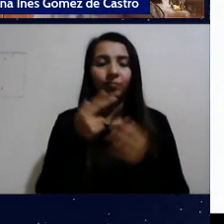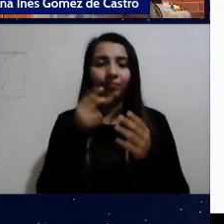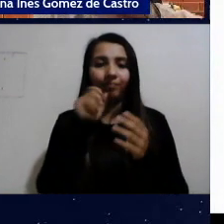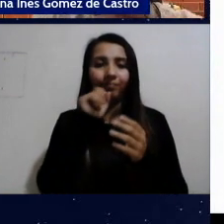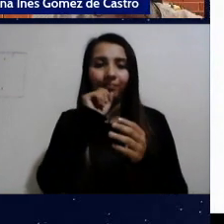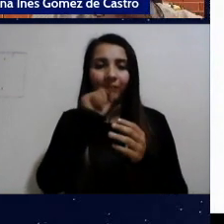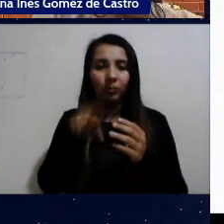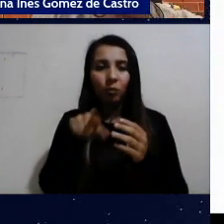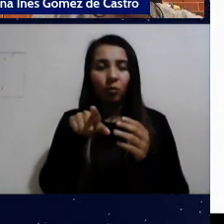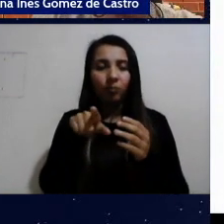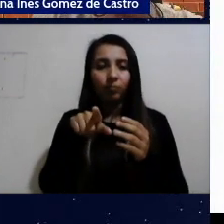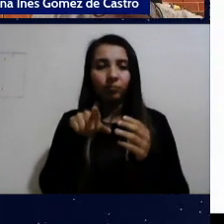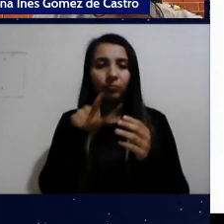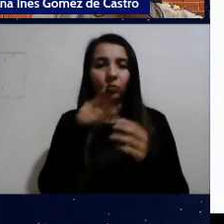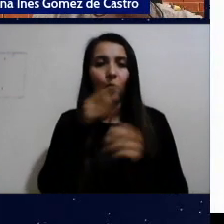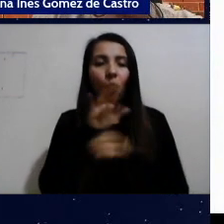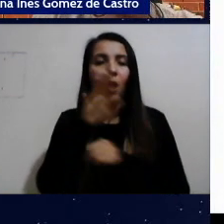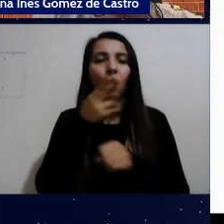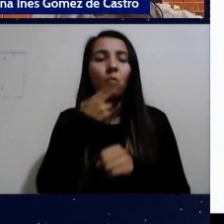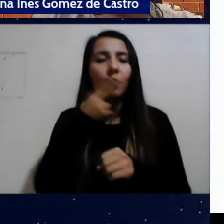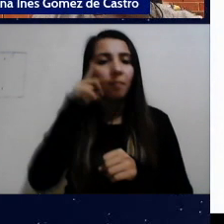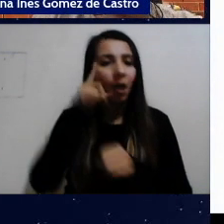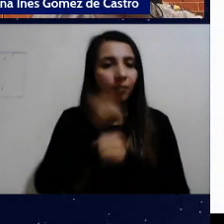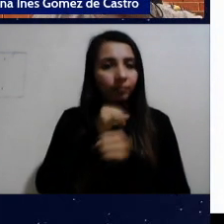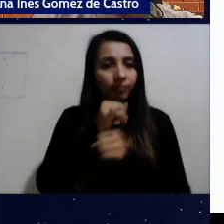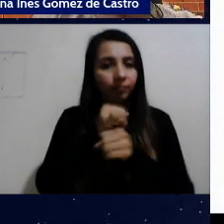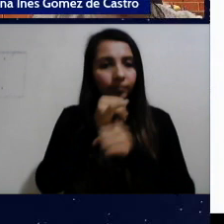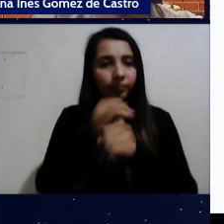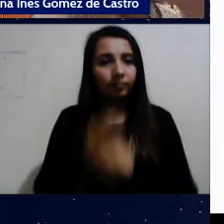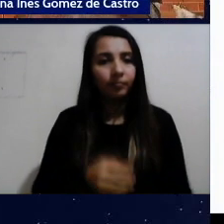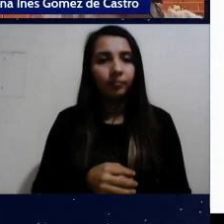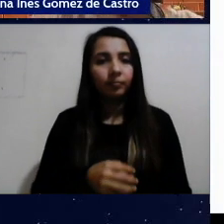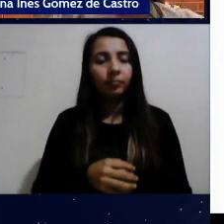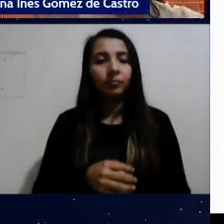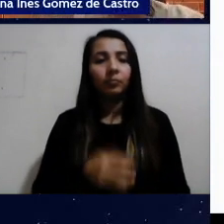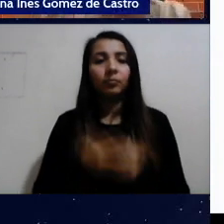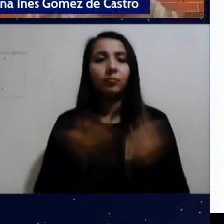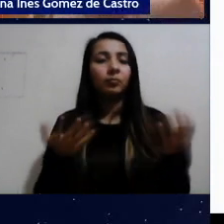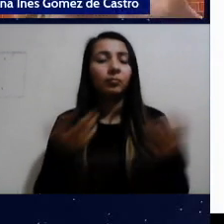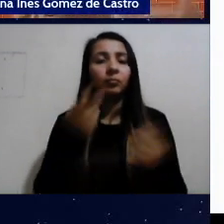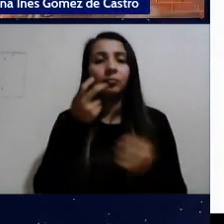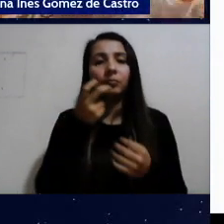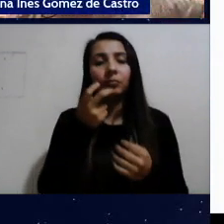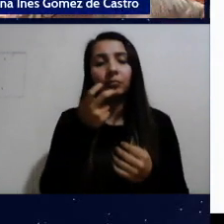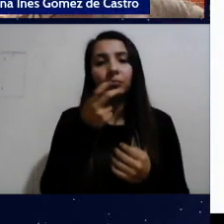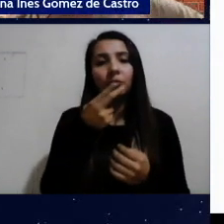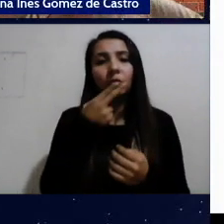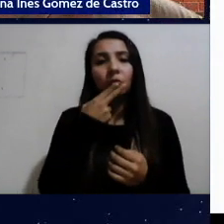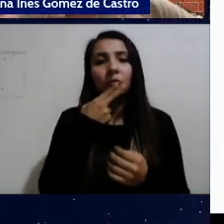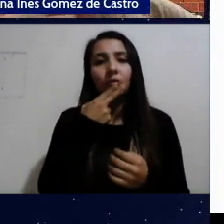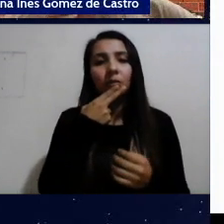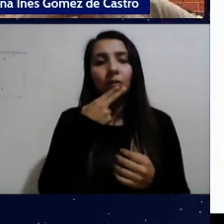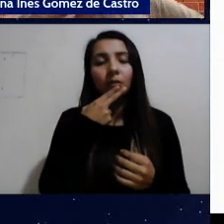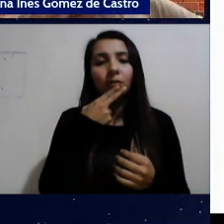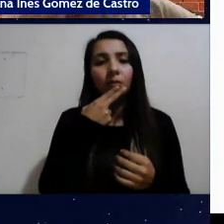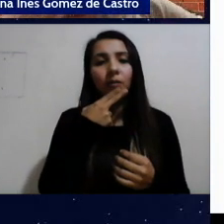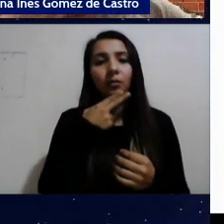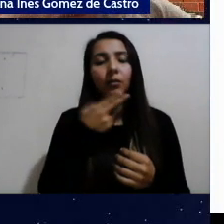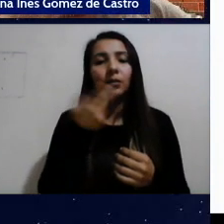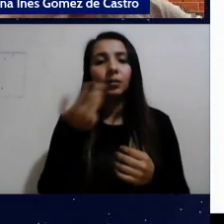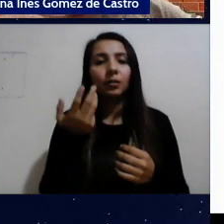básicamente, perdonadme porque esta transparencia se ha colado aquí, básicamente eso es lo que haríamos,